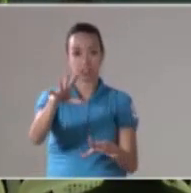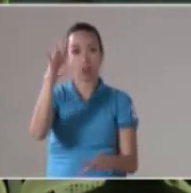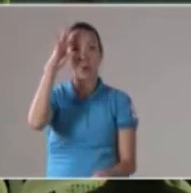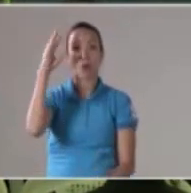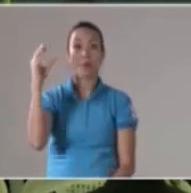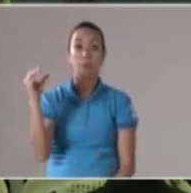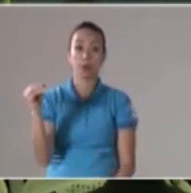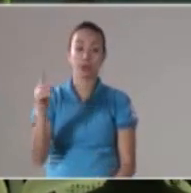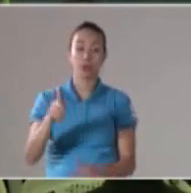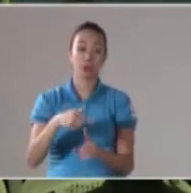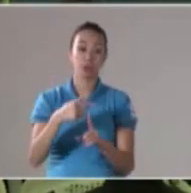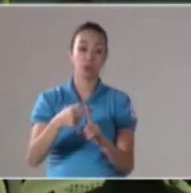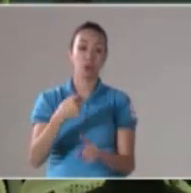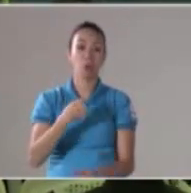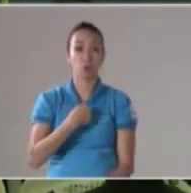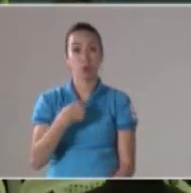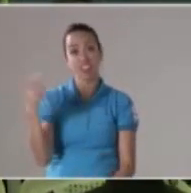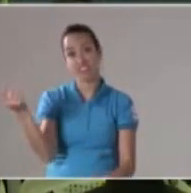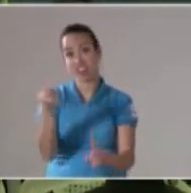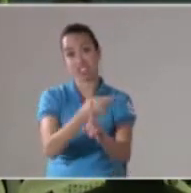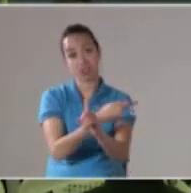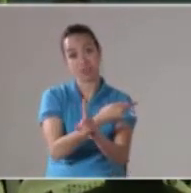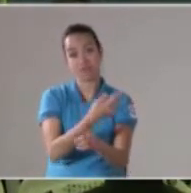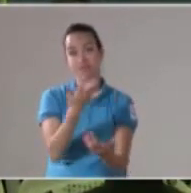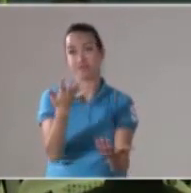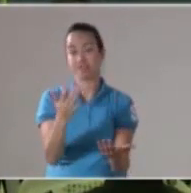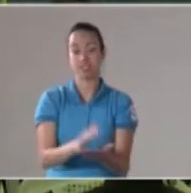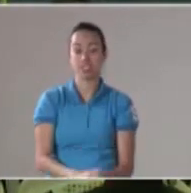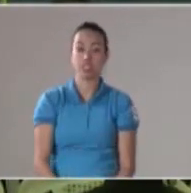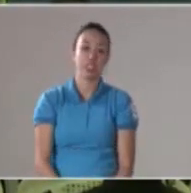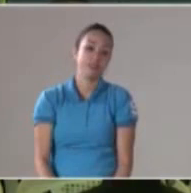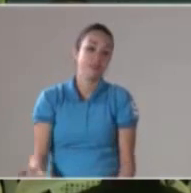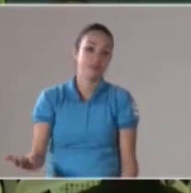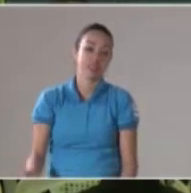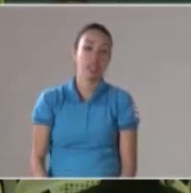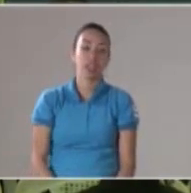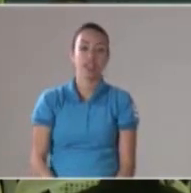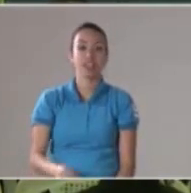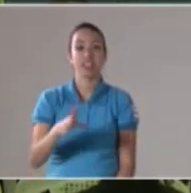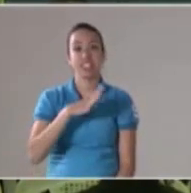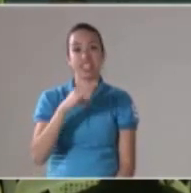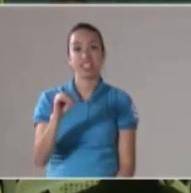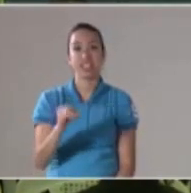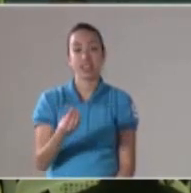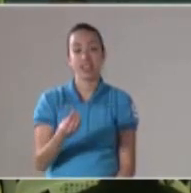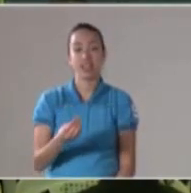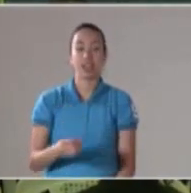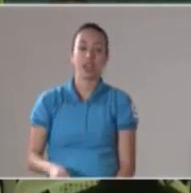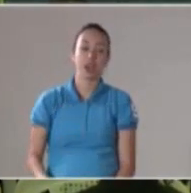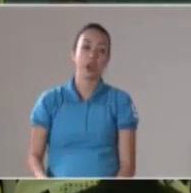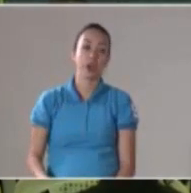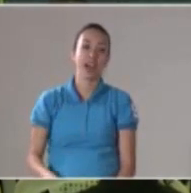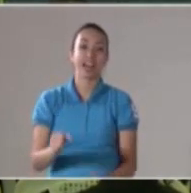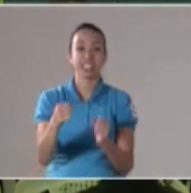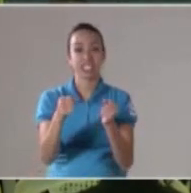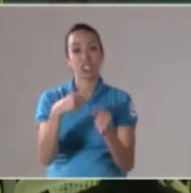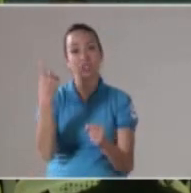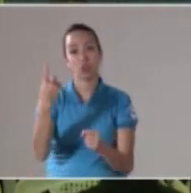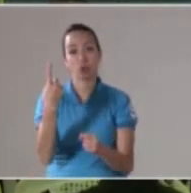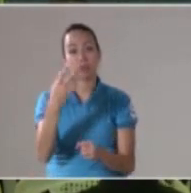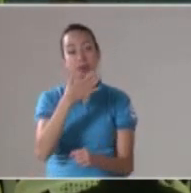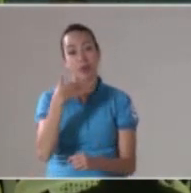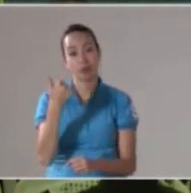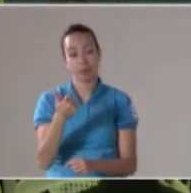tiene necesidad de la medicina curativa es porque ya está enfermo. En cambio, con la preventiva se está previniendo para que nunca uno